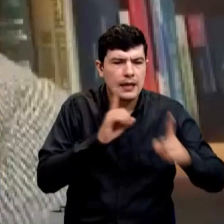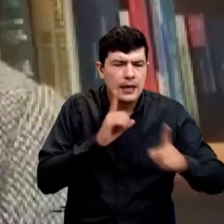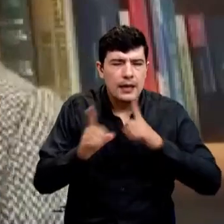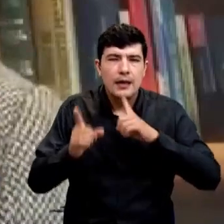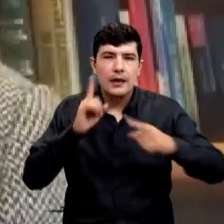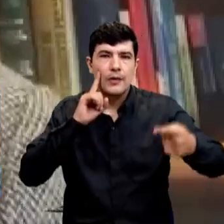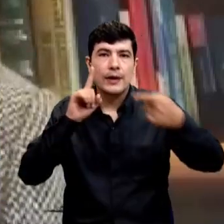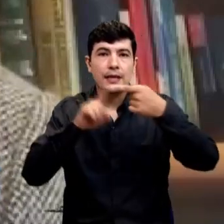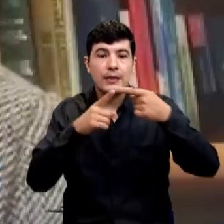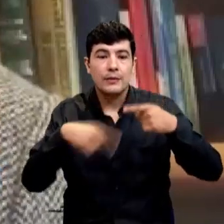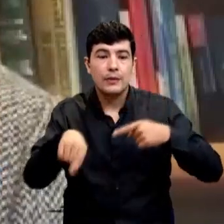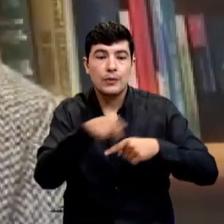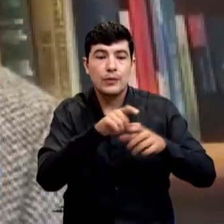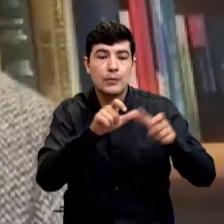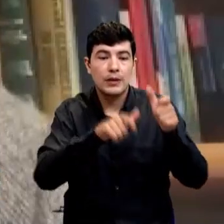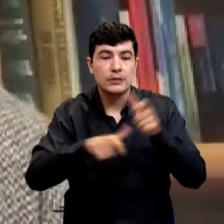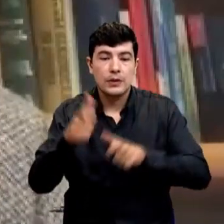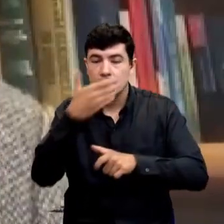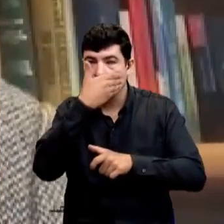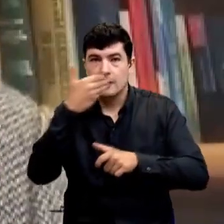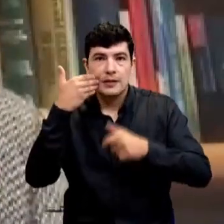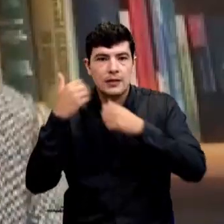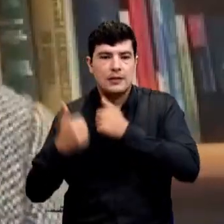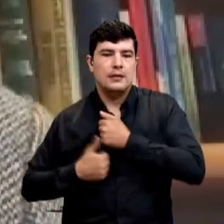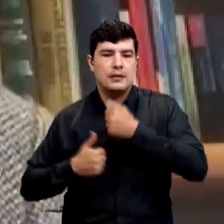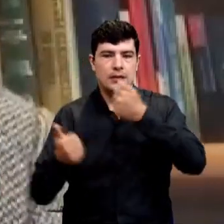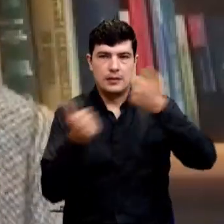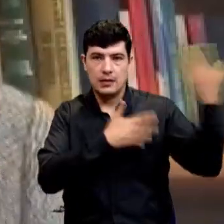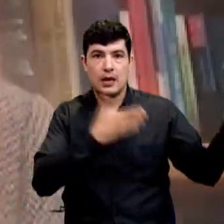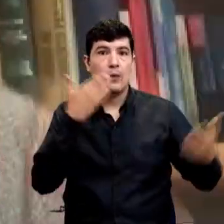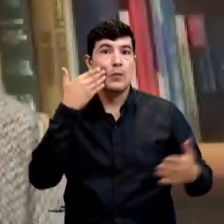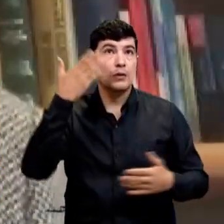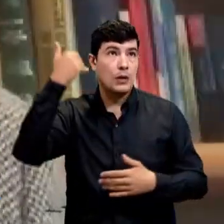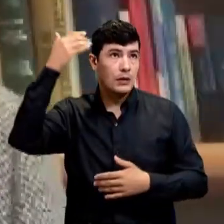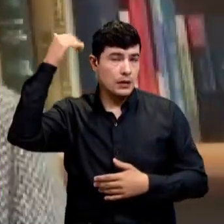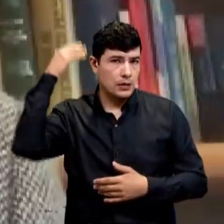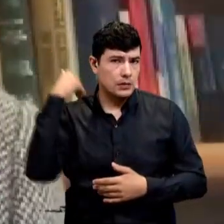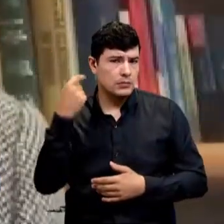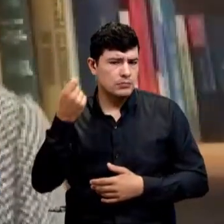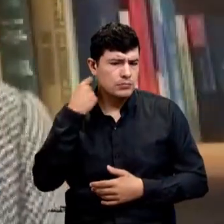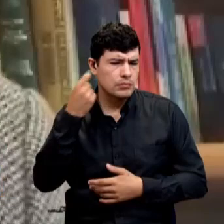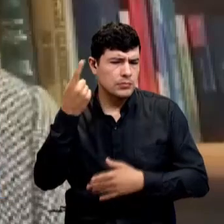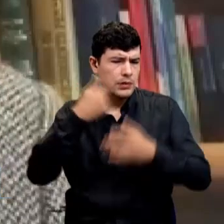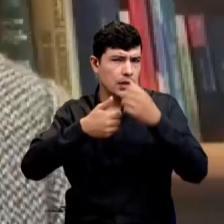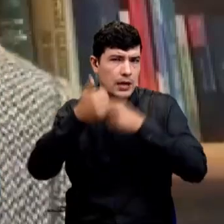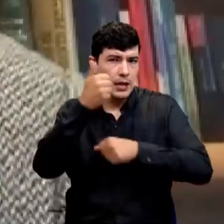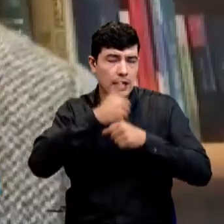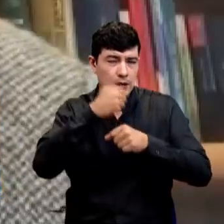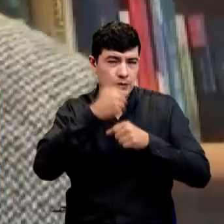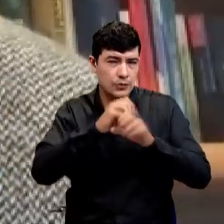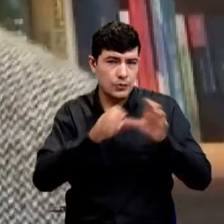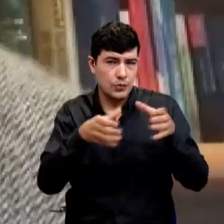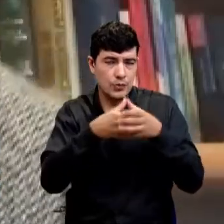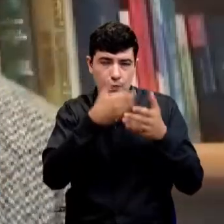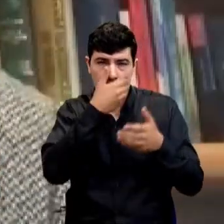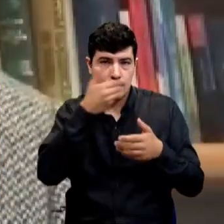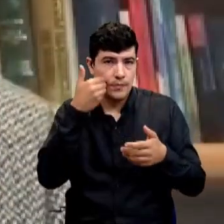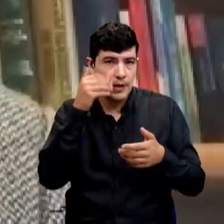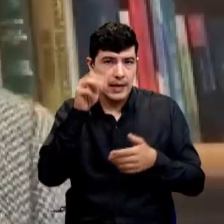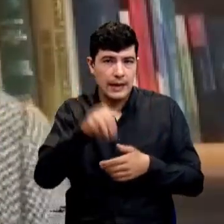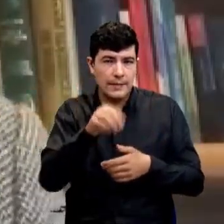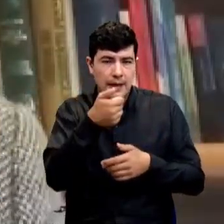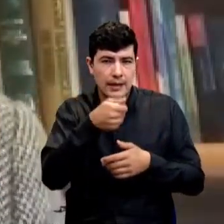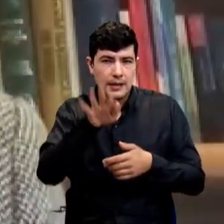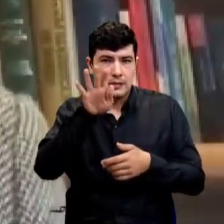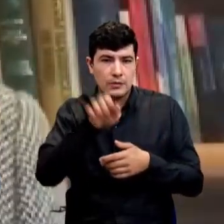la desmovilización. Eso ha ocurrido así en el pasado, incluso desde la época del M-19 con Virgilio Barco,